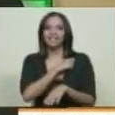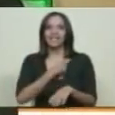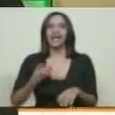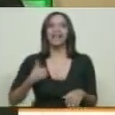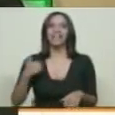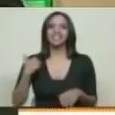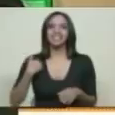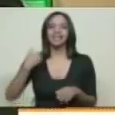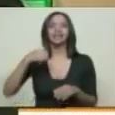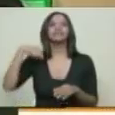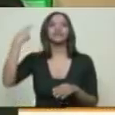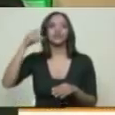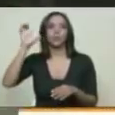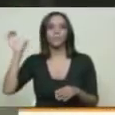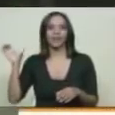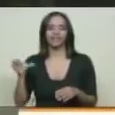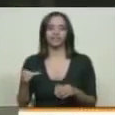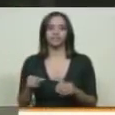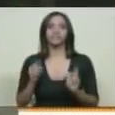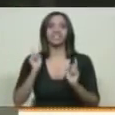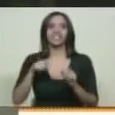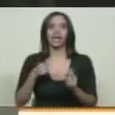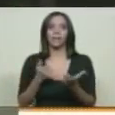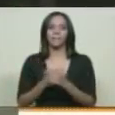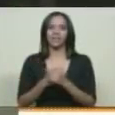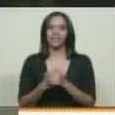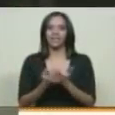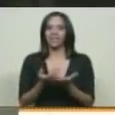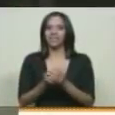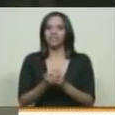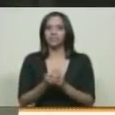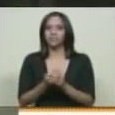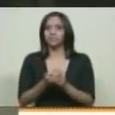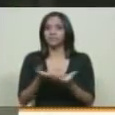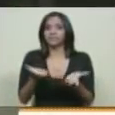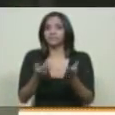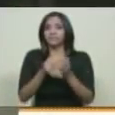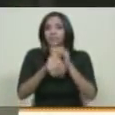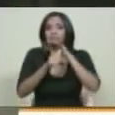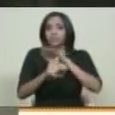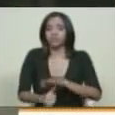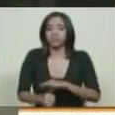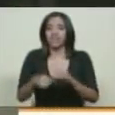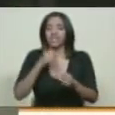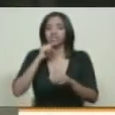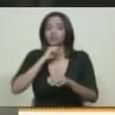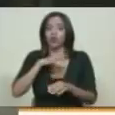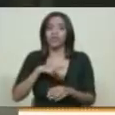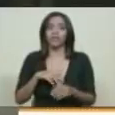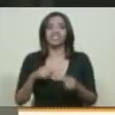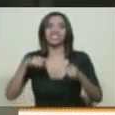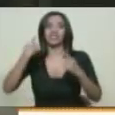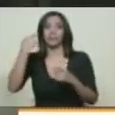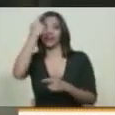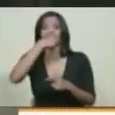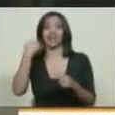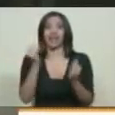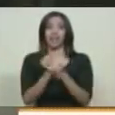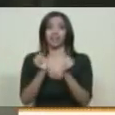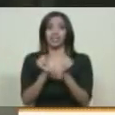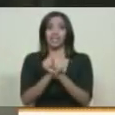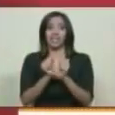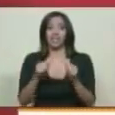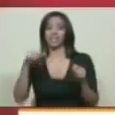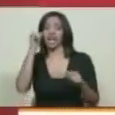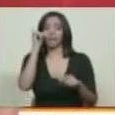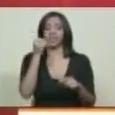otros países. Y además que salen por la puerta de atrás en la historia, ¿no? O sea, horrible. Porque de verdad es vergonzante. No, y después tienen el tupé para hacer frente a una